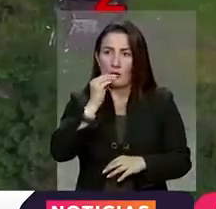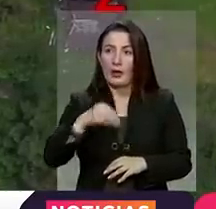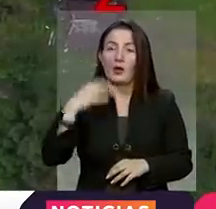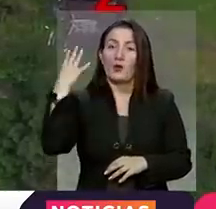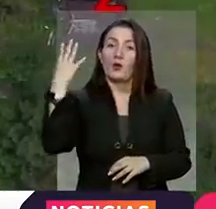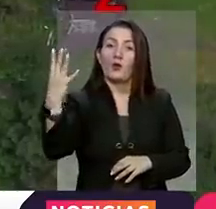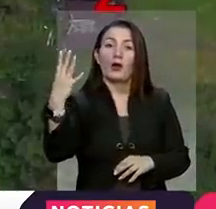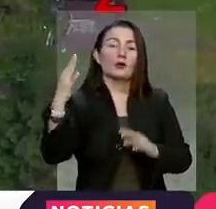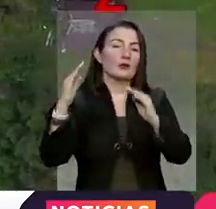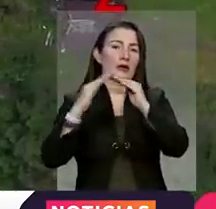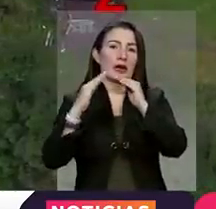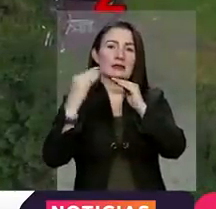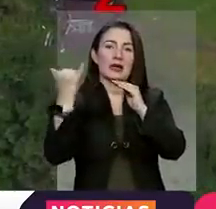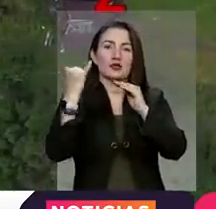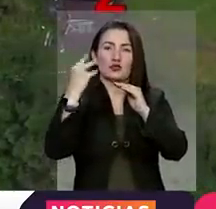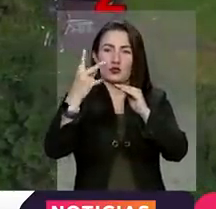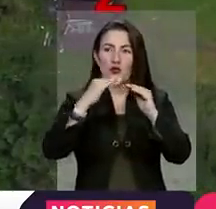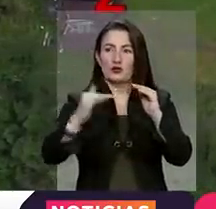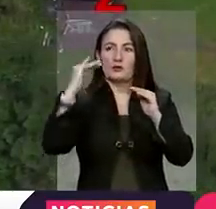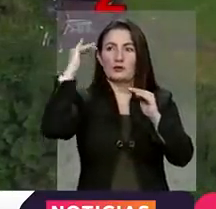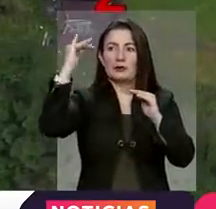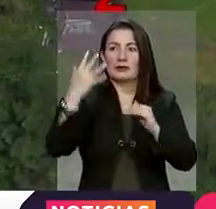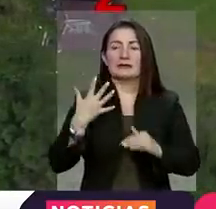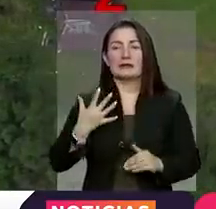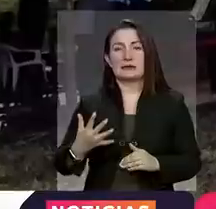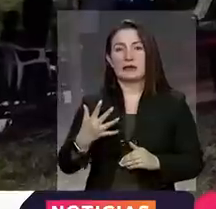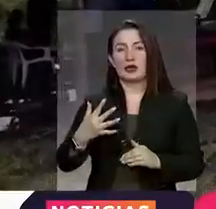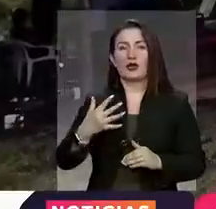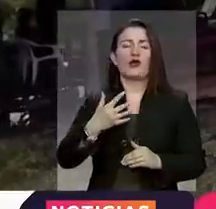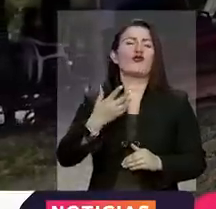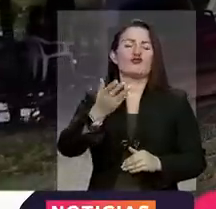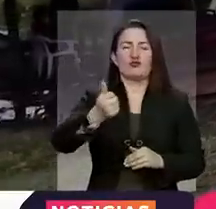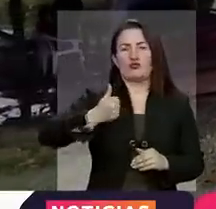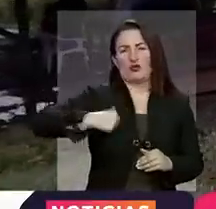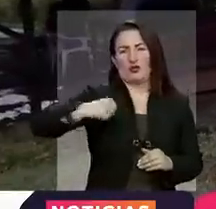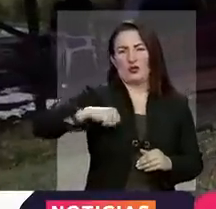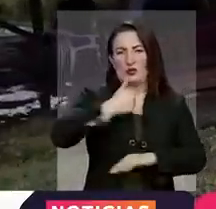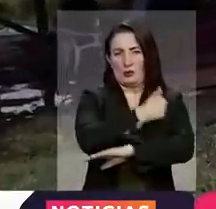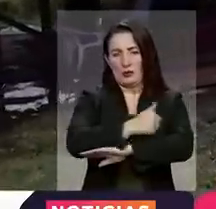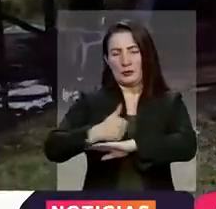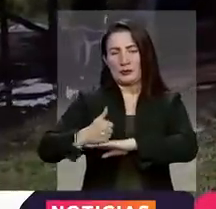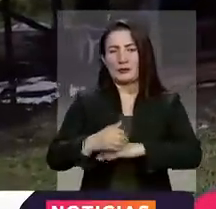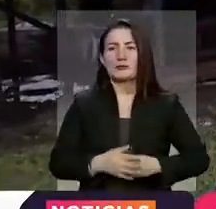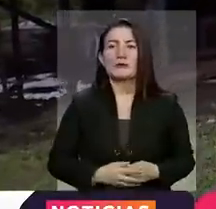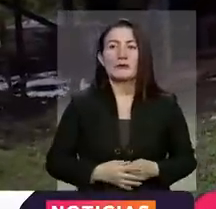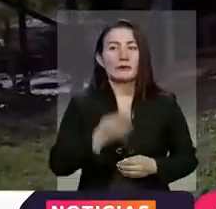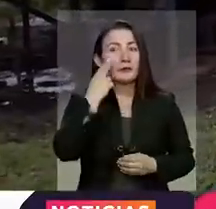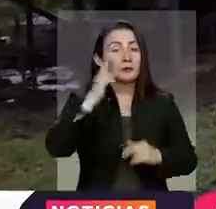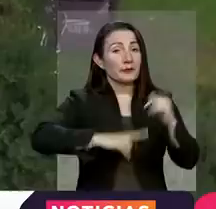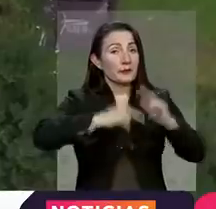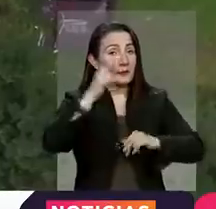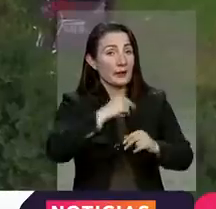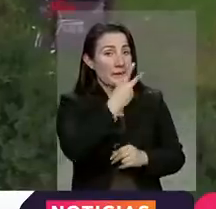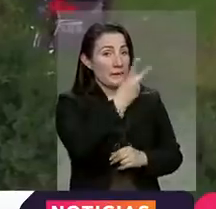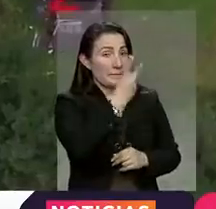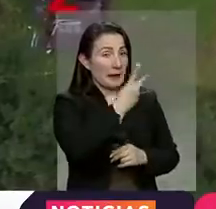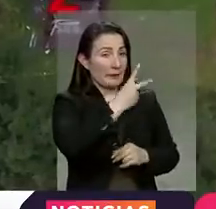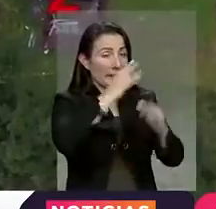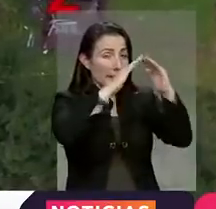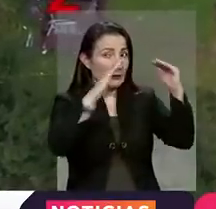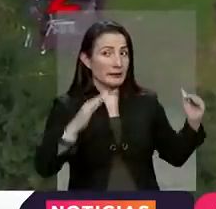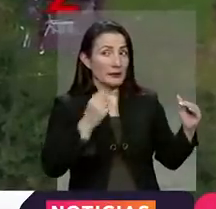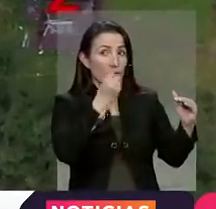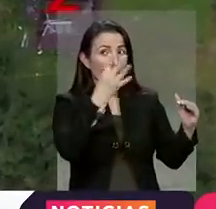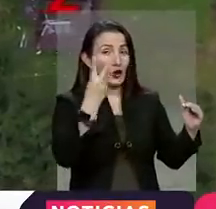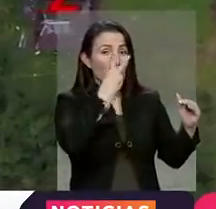4, una casa azul de 2 pisos. Y el 5, el burdel. En esta construcción pintada de verde que corresponde al techo